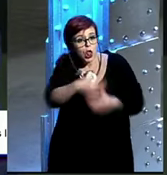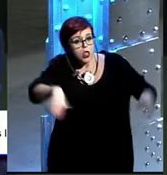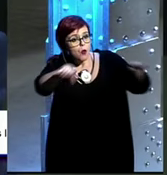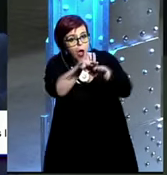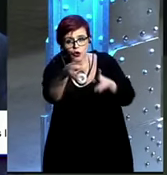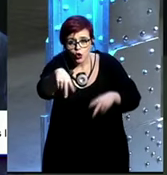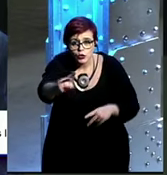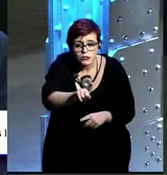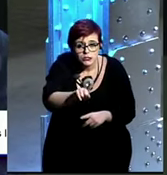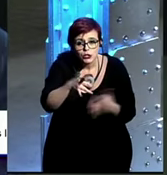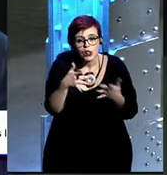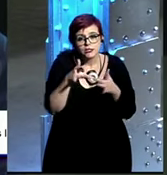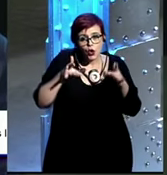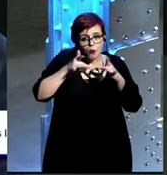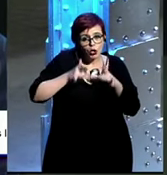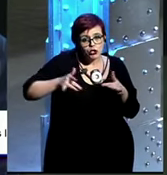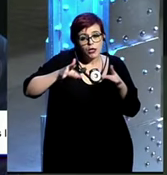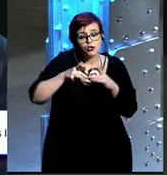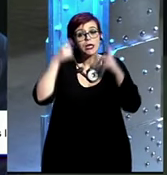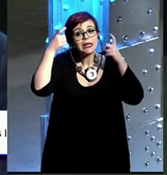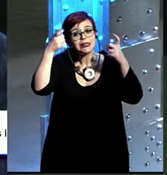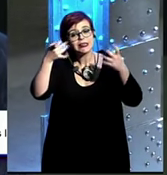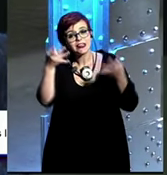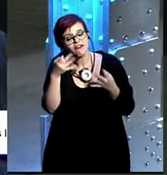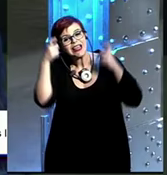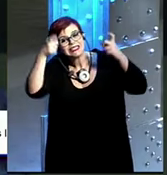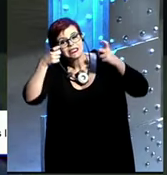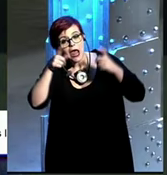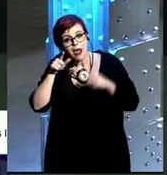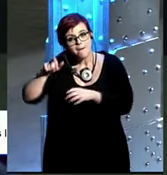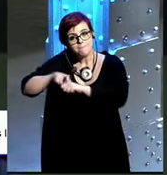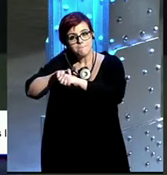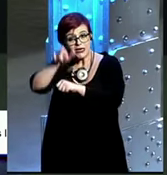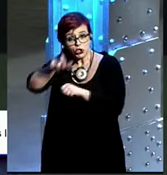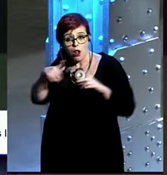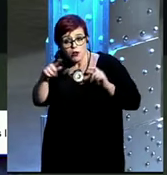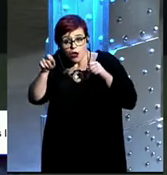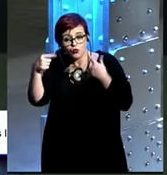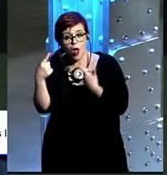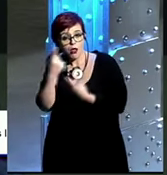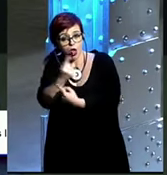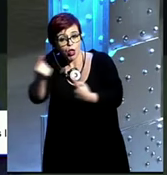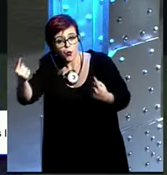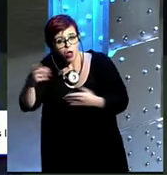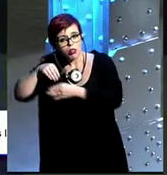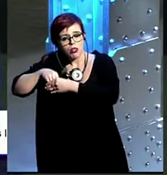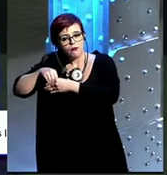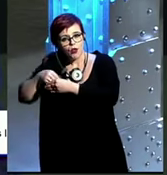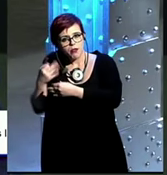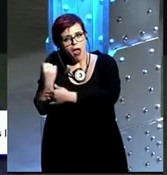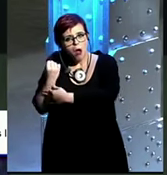interacción. Tendremos que dar apoyo a la personalidad inherente de una persona y tendremos